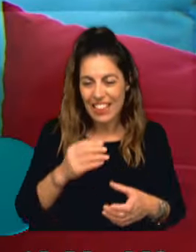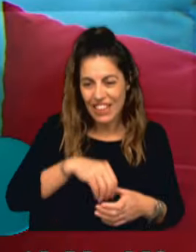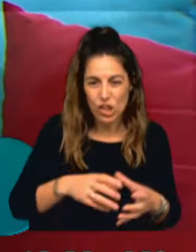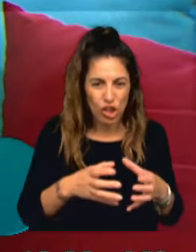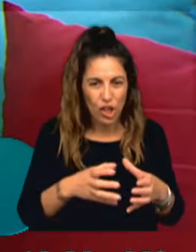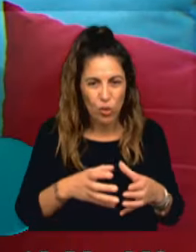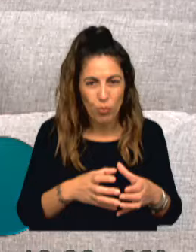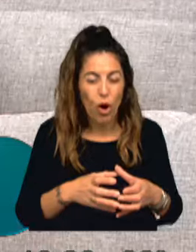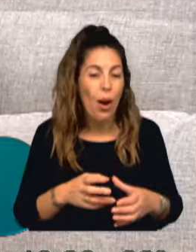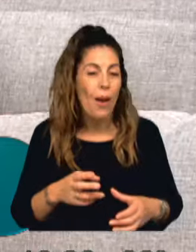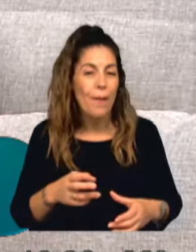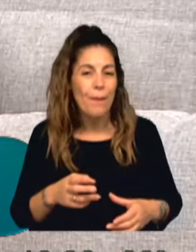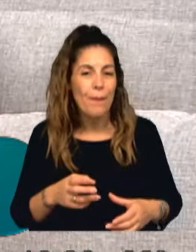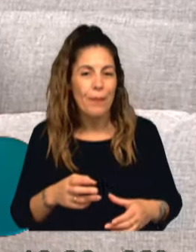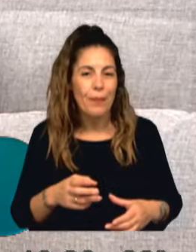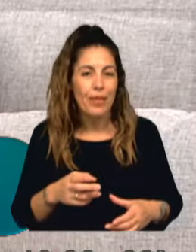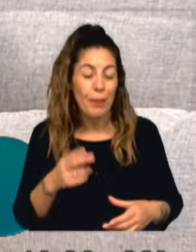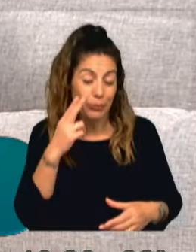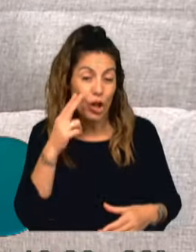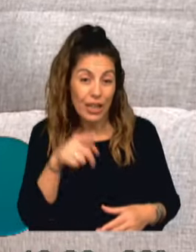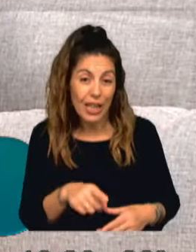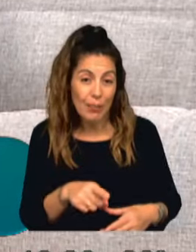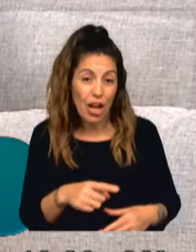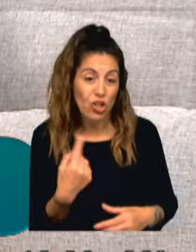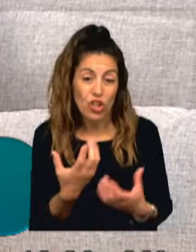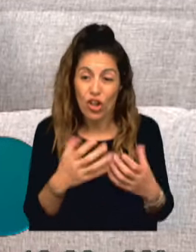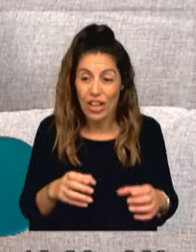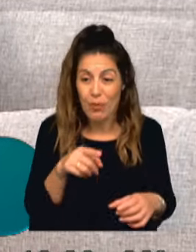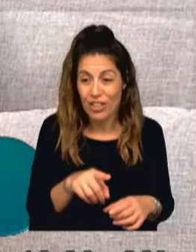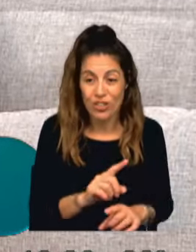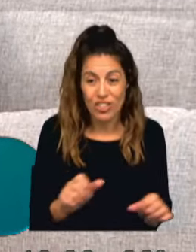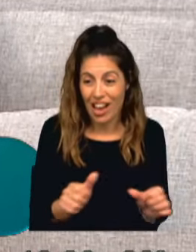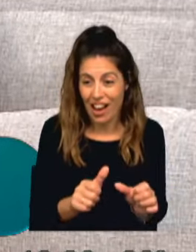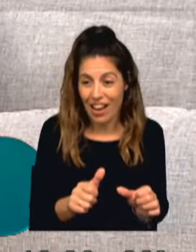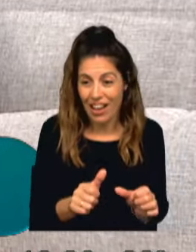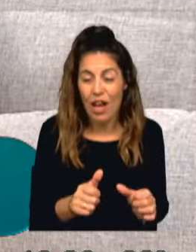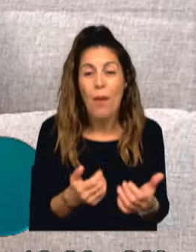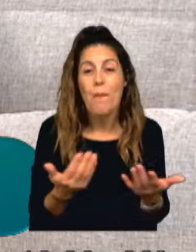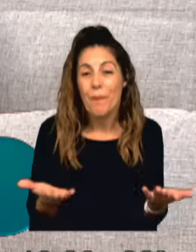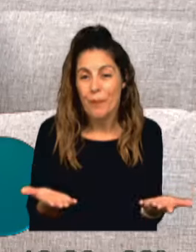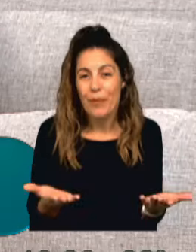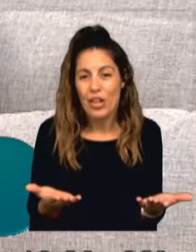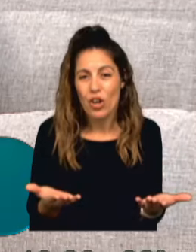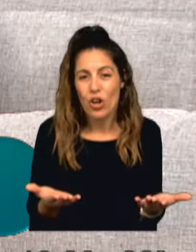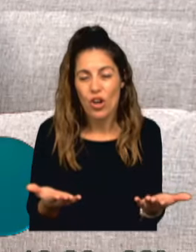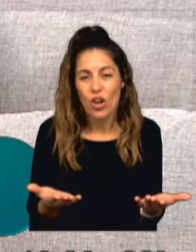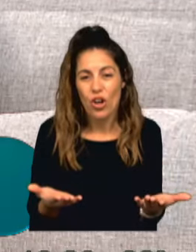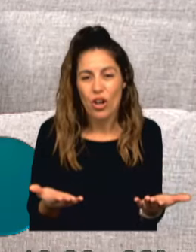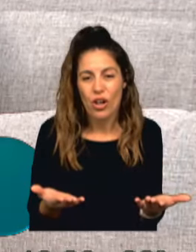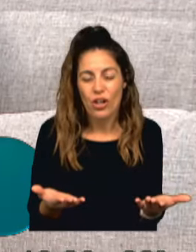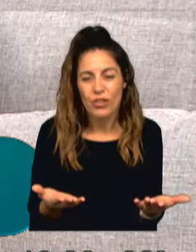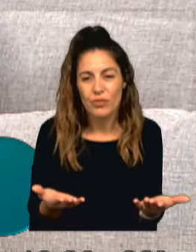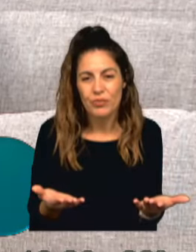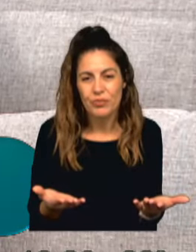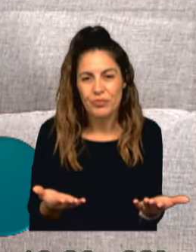el problema Perdón imprescindible El problema es que nosotros no queremos que eso suceda pero si si si nos ponemos como medio a